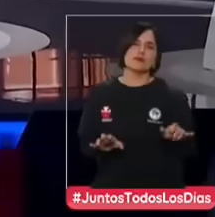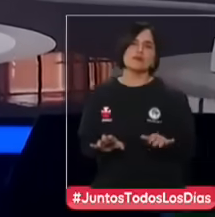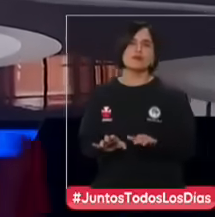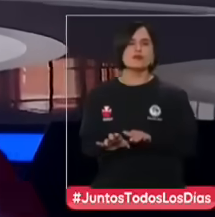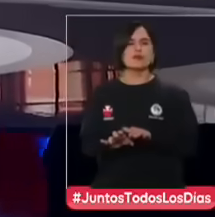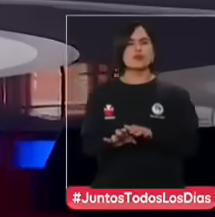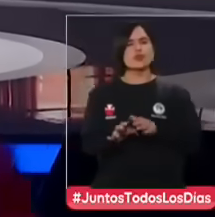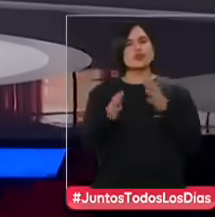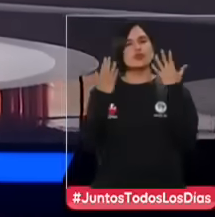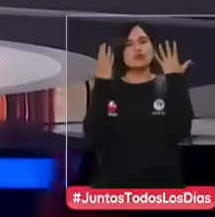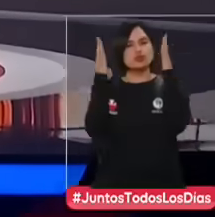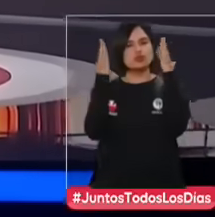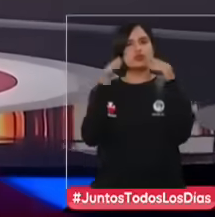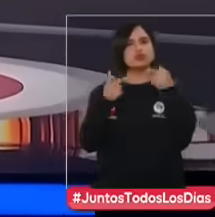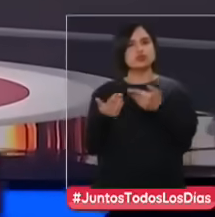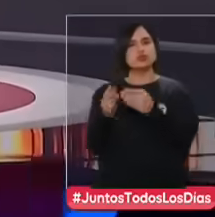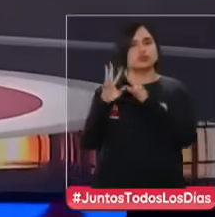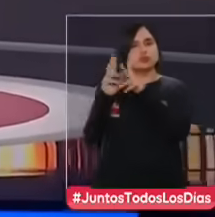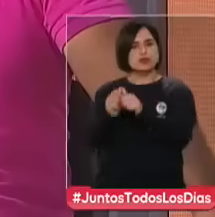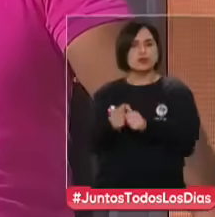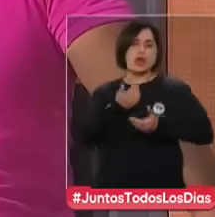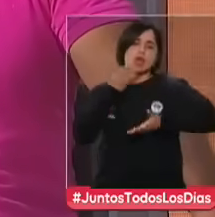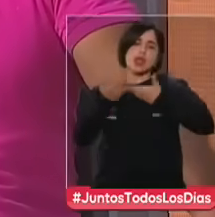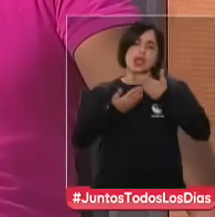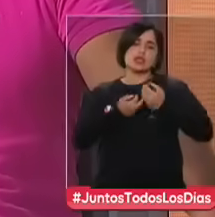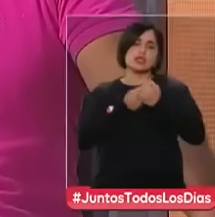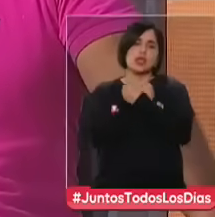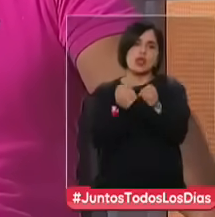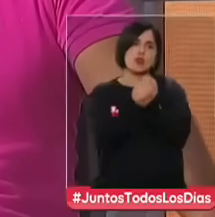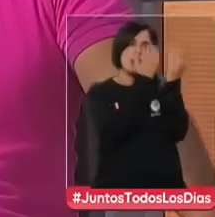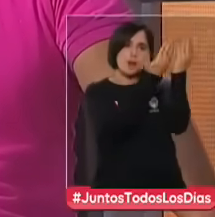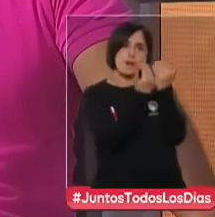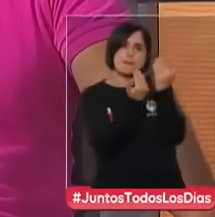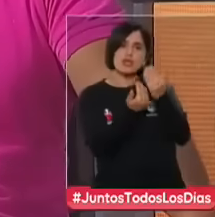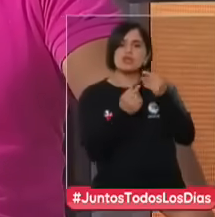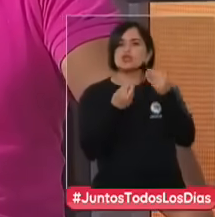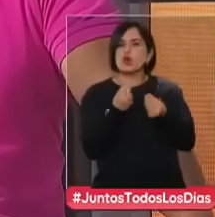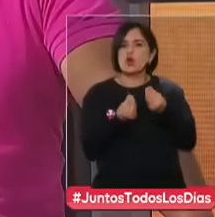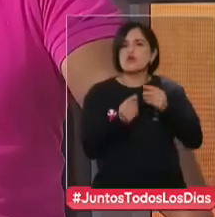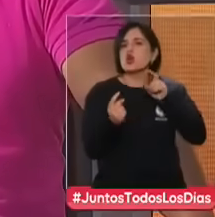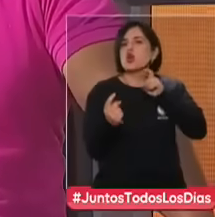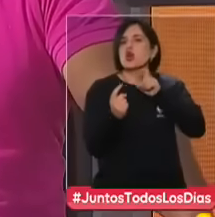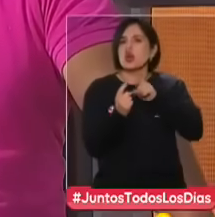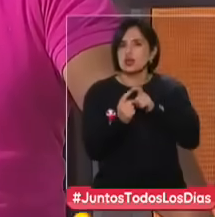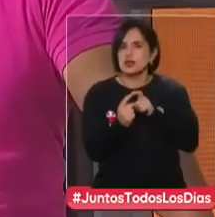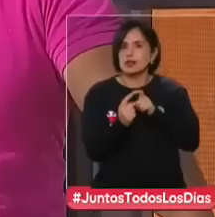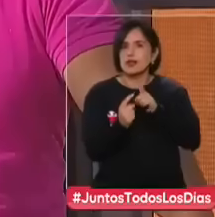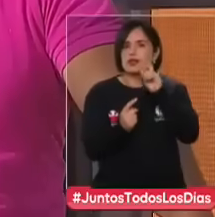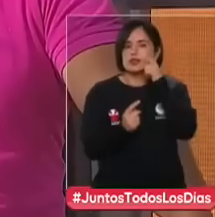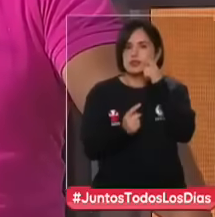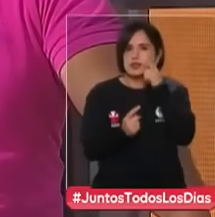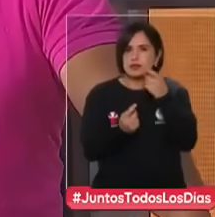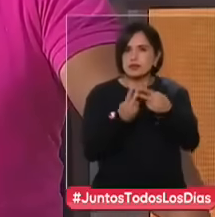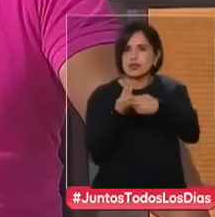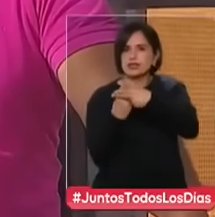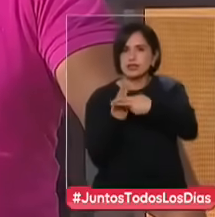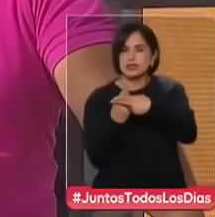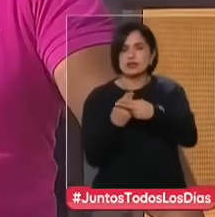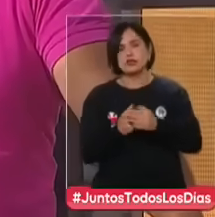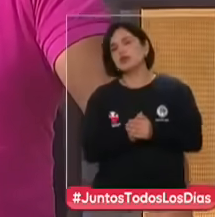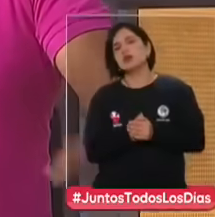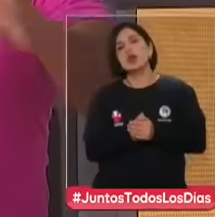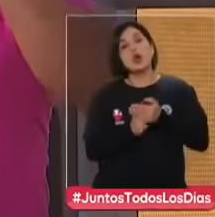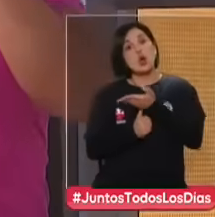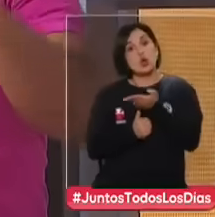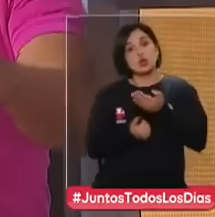Más fuerte el aplauso para esta familia. Esta es una canción de amor, de esperanza, que sin lugar a dudas nos va a conectar con lo que significa Teletón. Trajeron